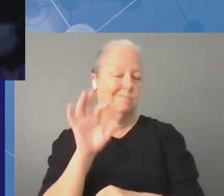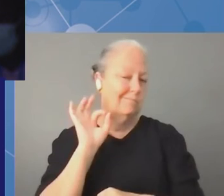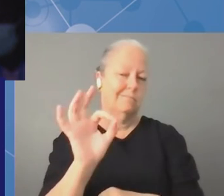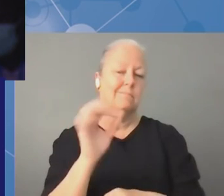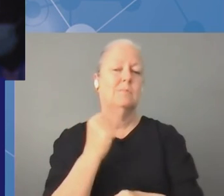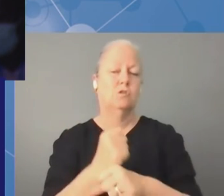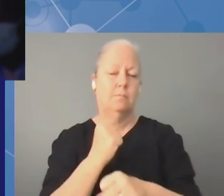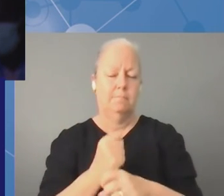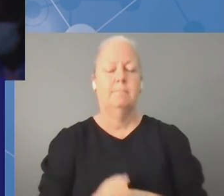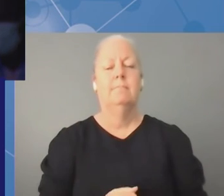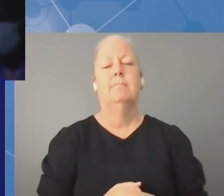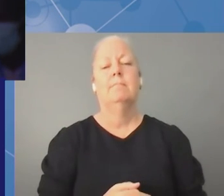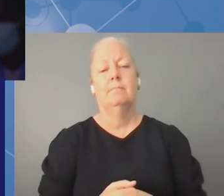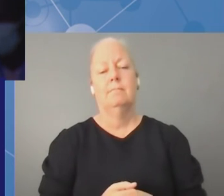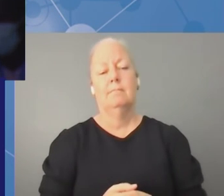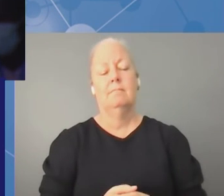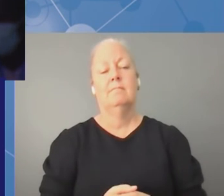Estamos muy